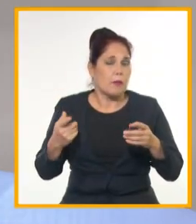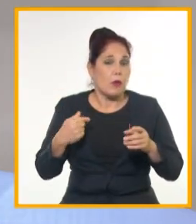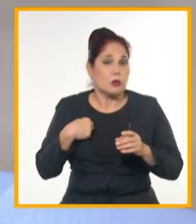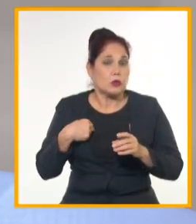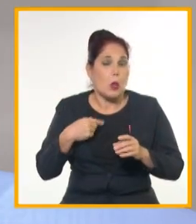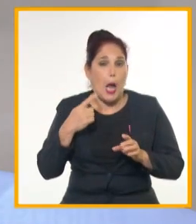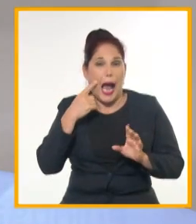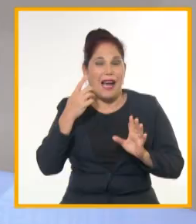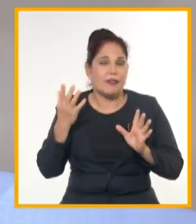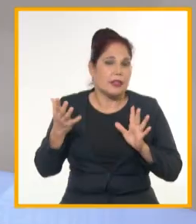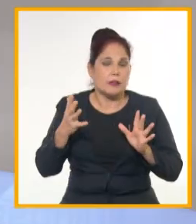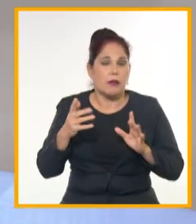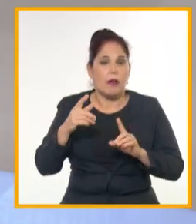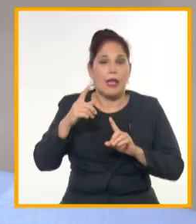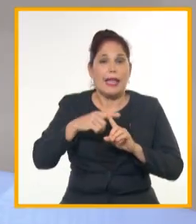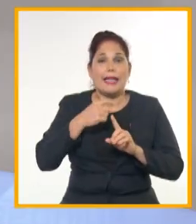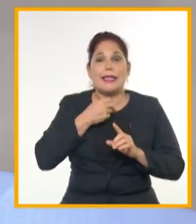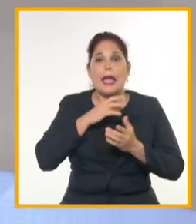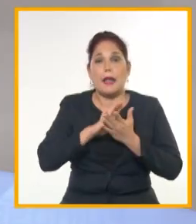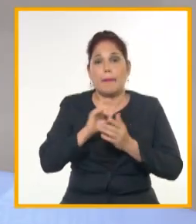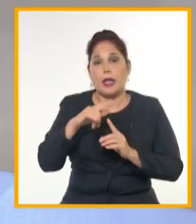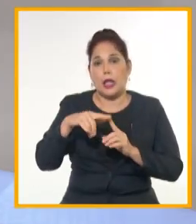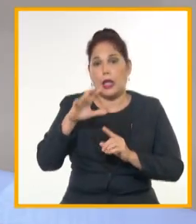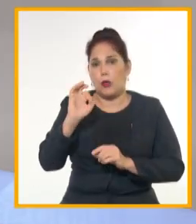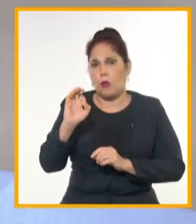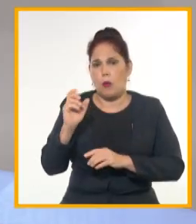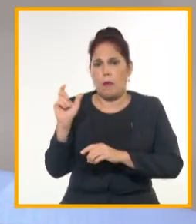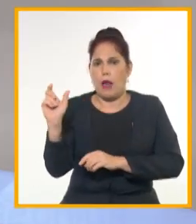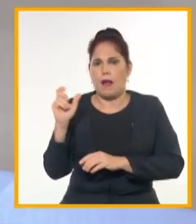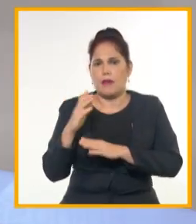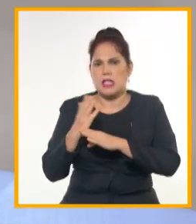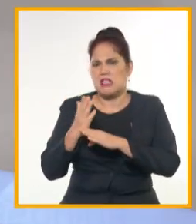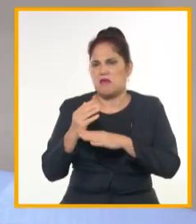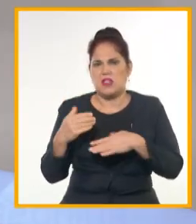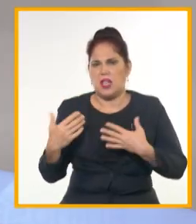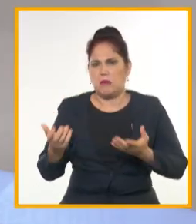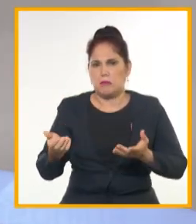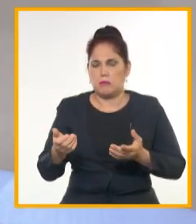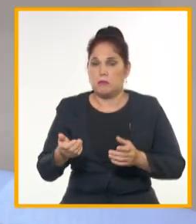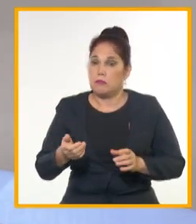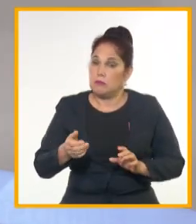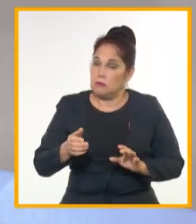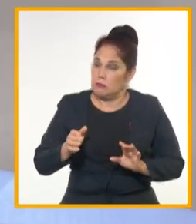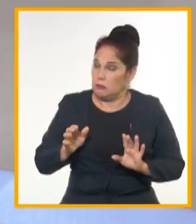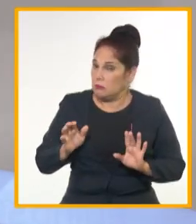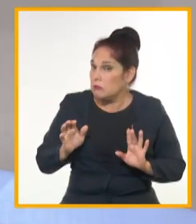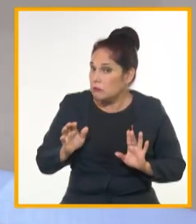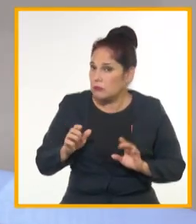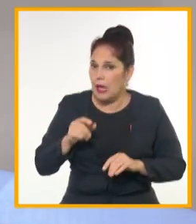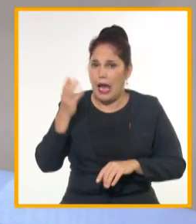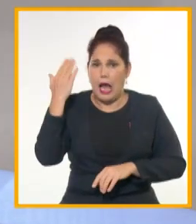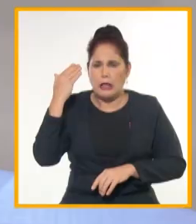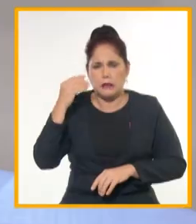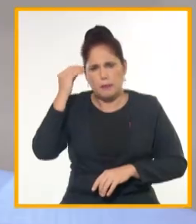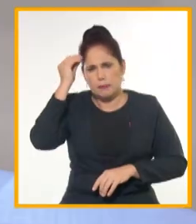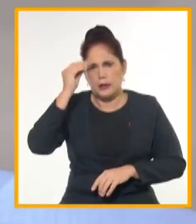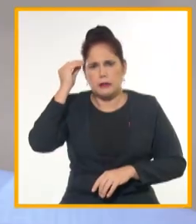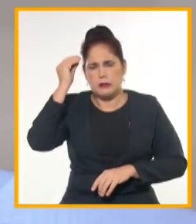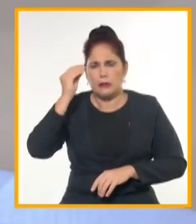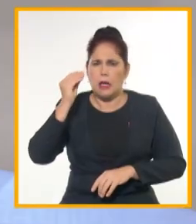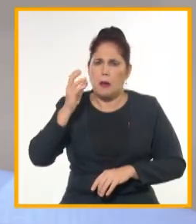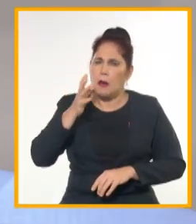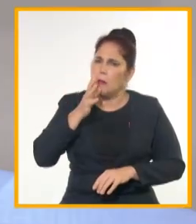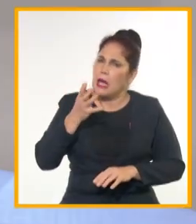de qué cosa es un término, algo así dijo. Eso, en aquel momento algunos pensaron que era un